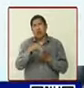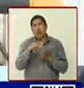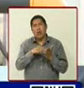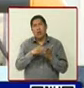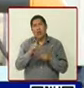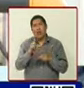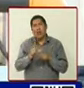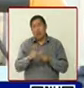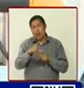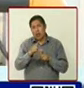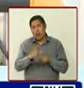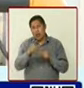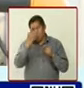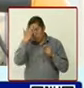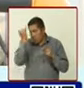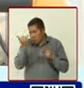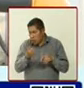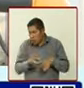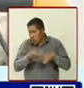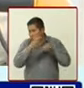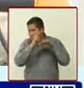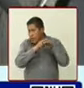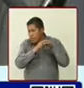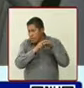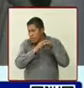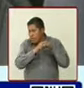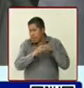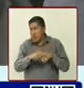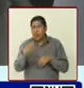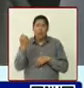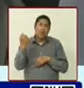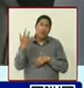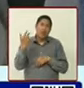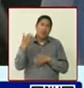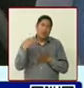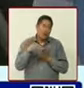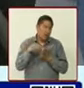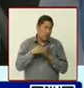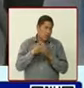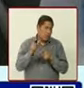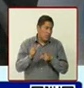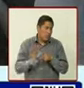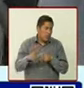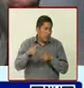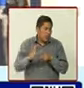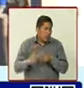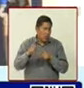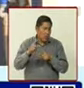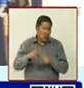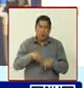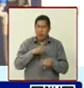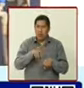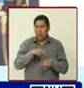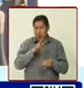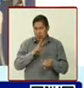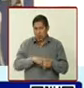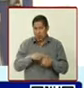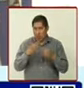Aproximadamente este incremento es en 13 millones de litros de la demanda habitual que se